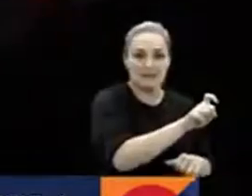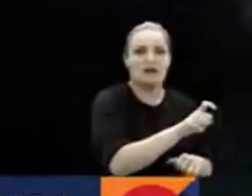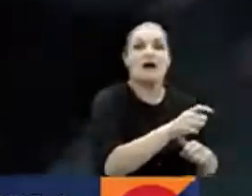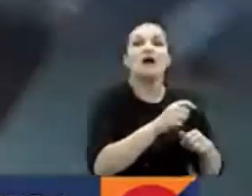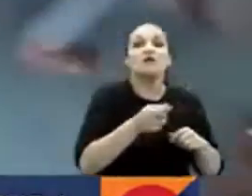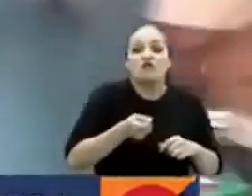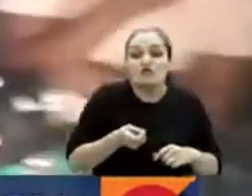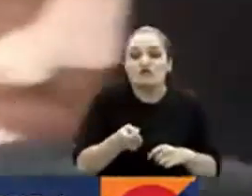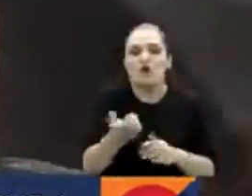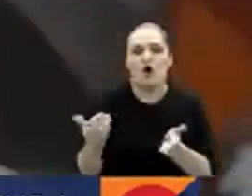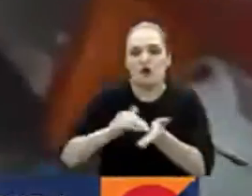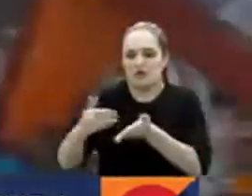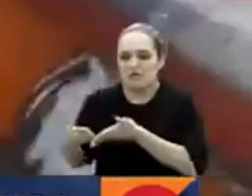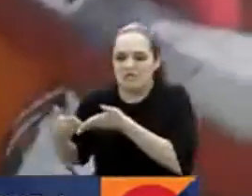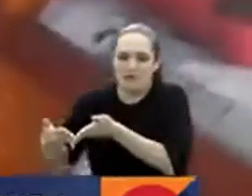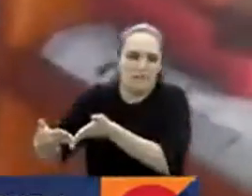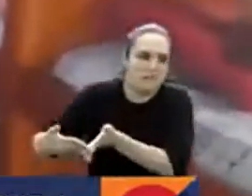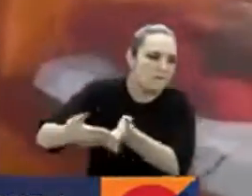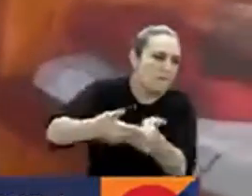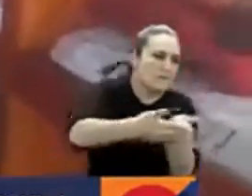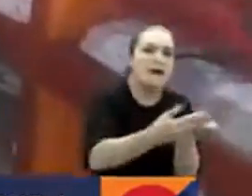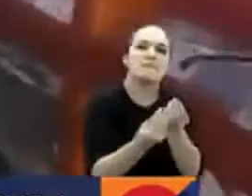de productos represados en Nariño.